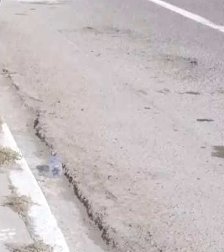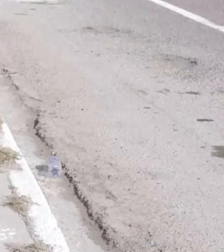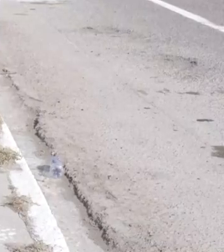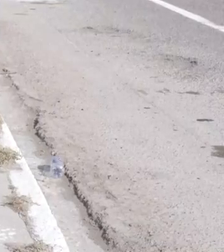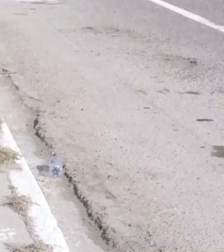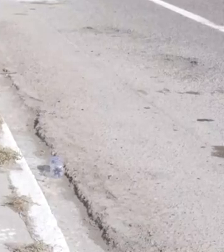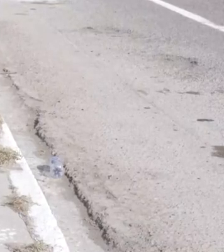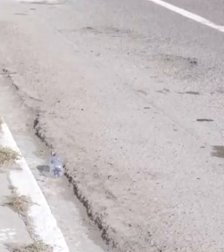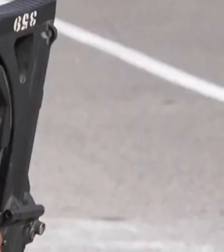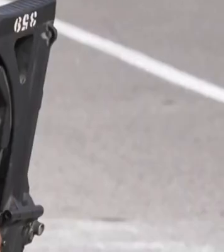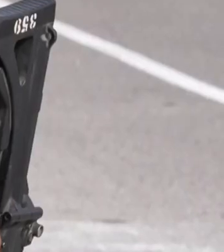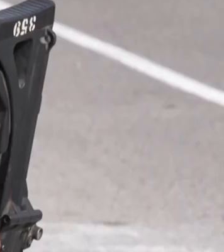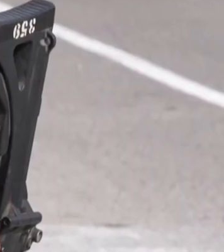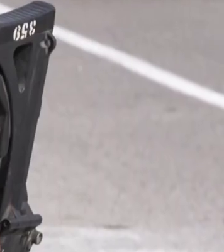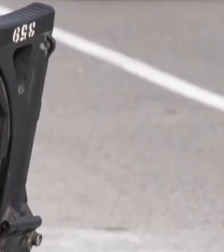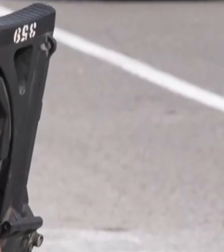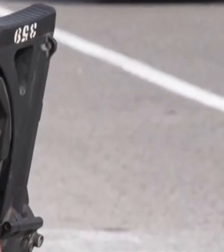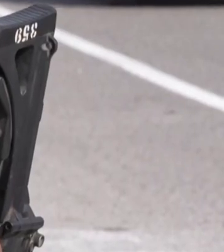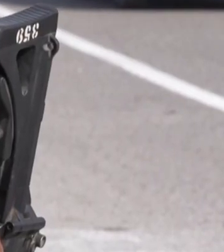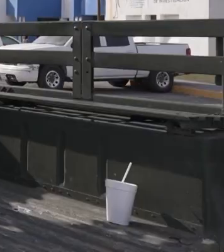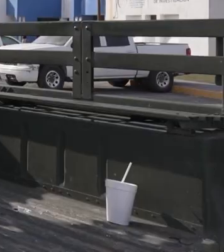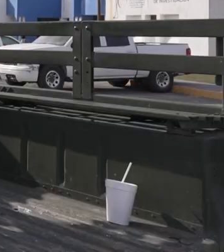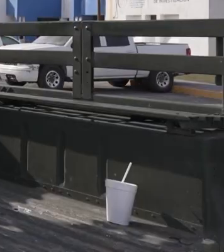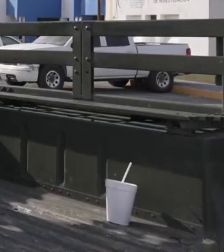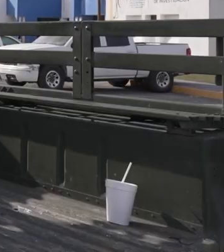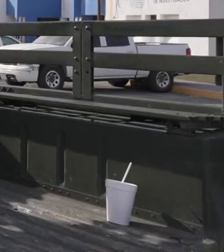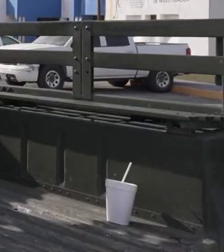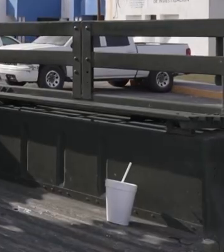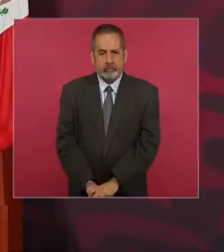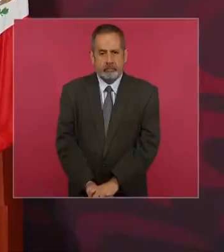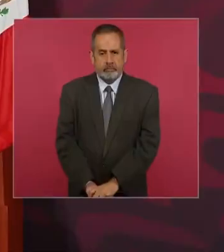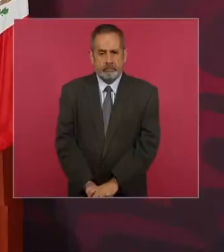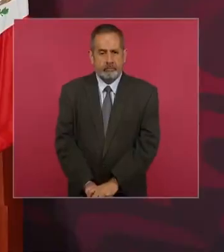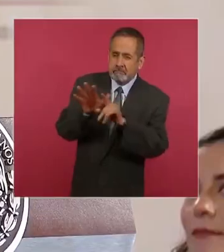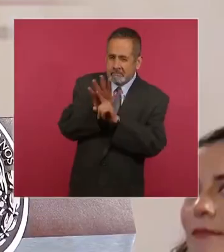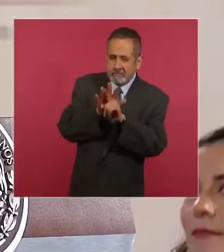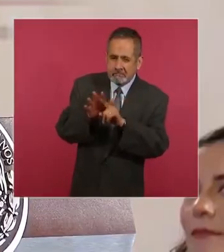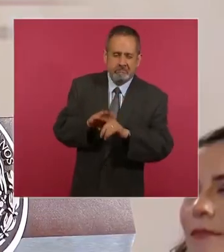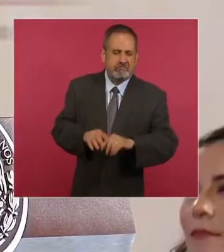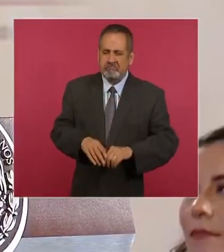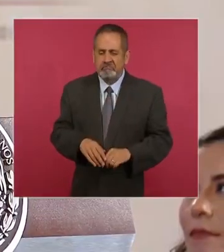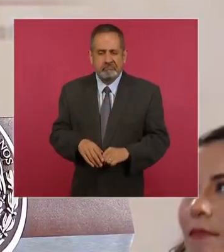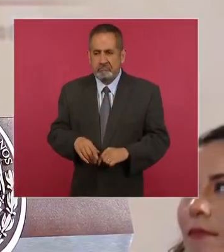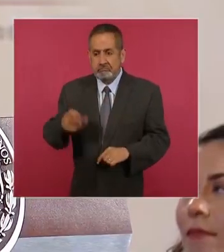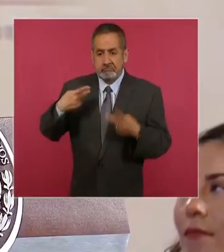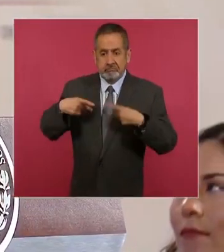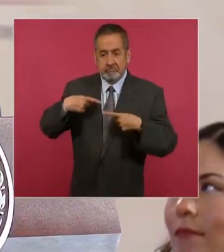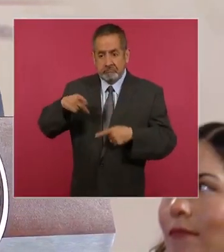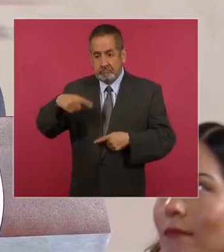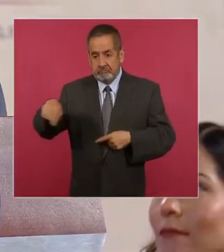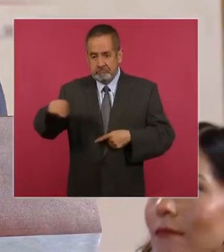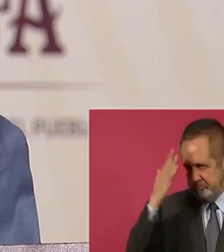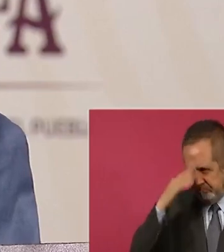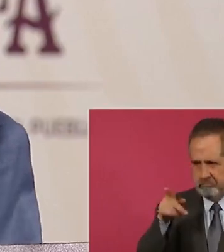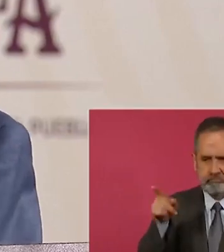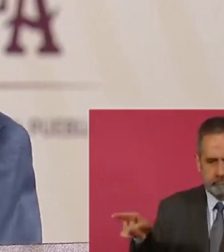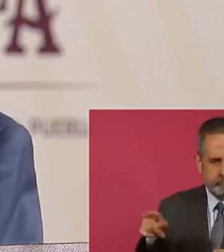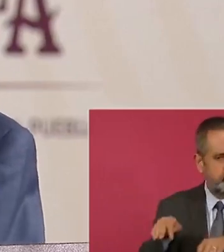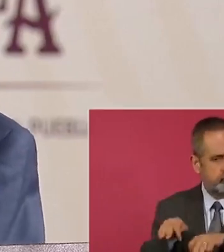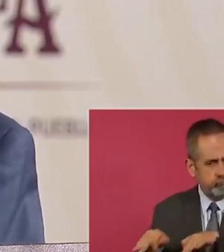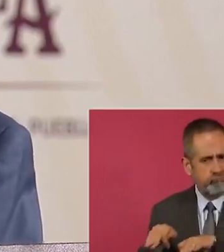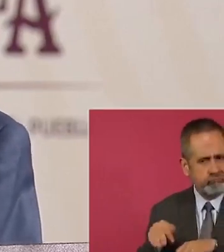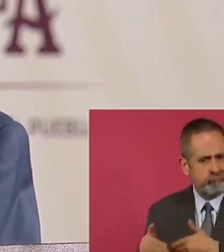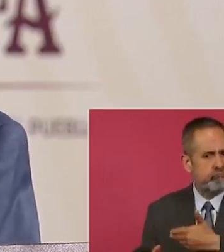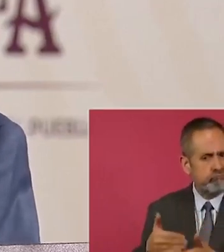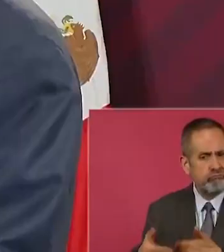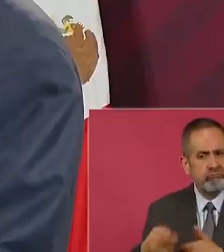tienen reducciones desde que él tomó el poder en diciembre de 2018. La gente está consciente que estamos trabajando para